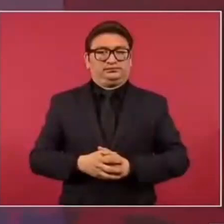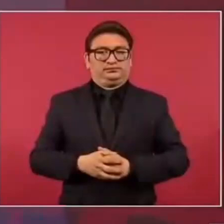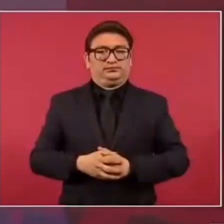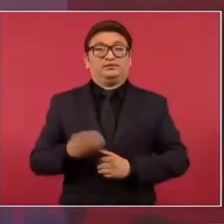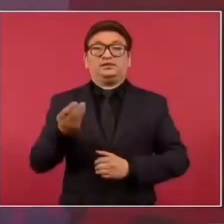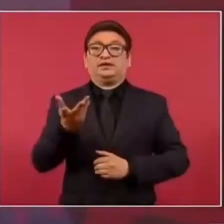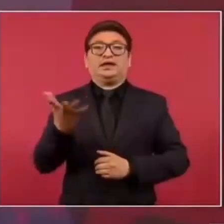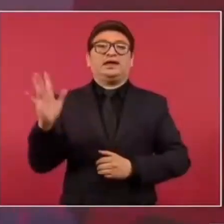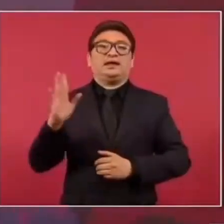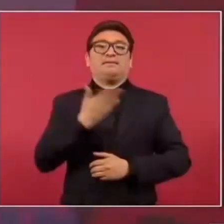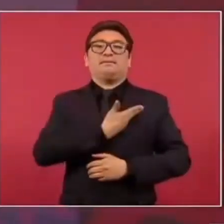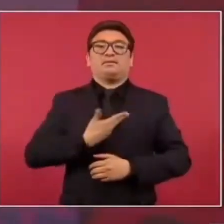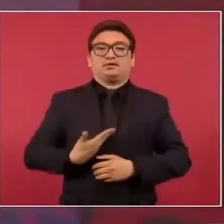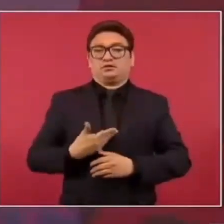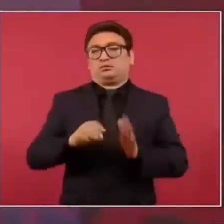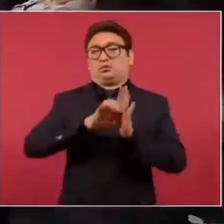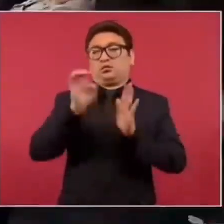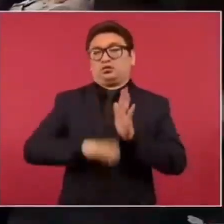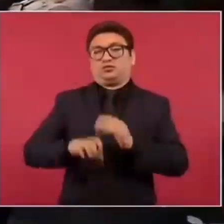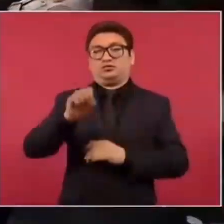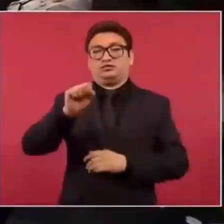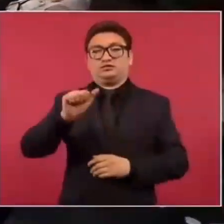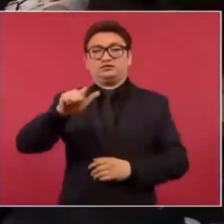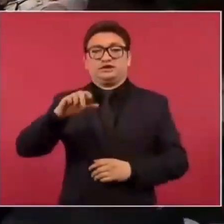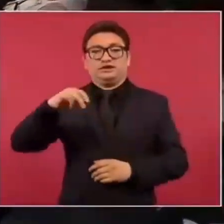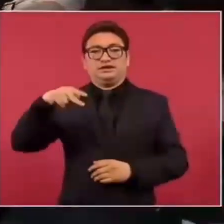como Salinas es